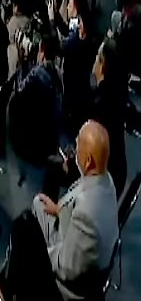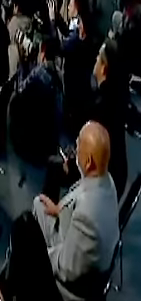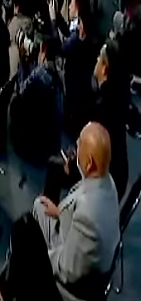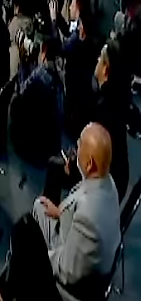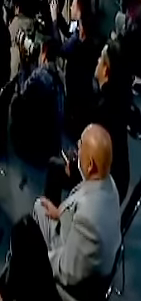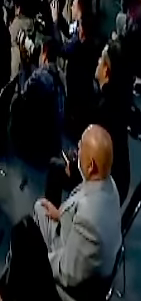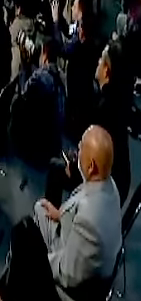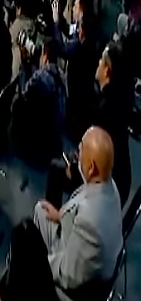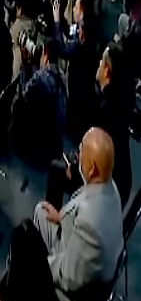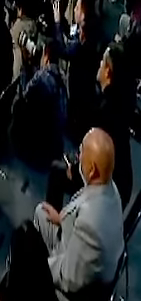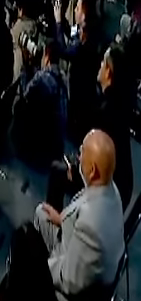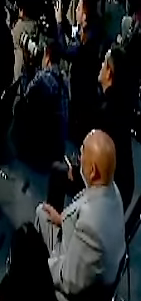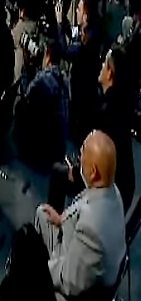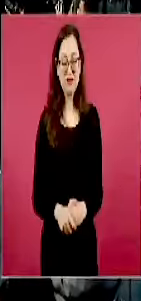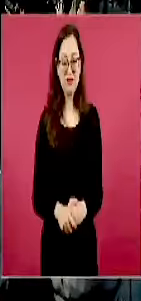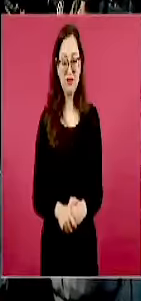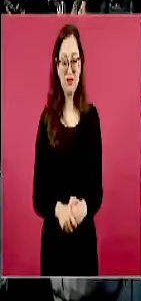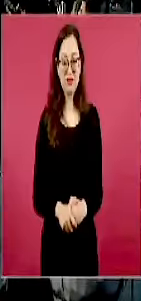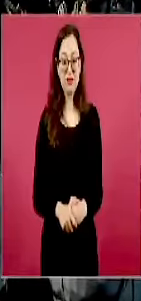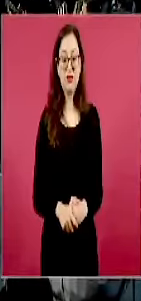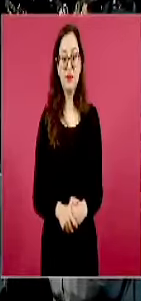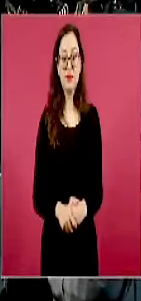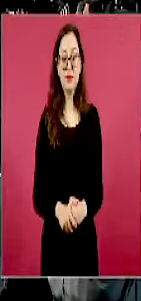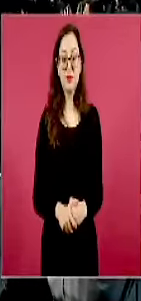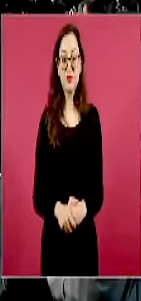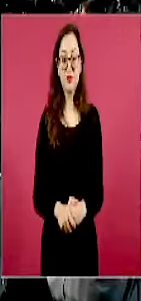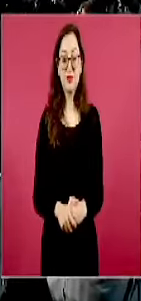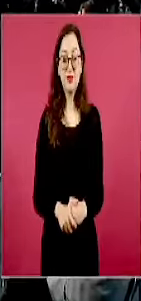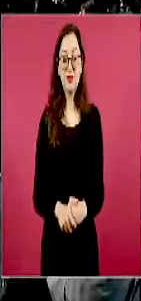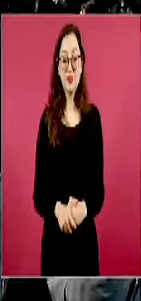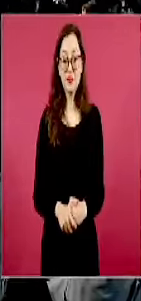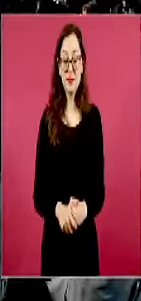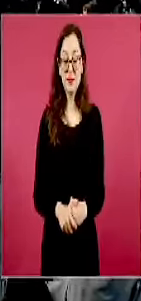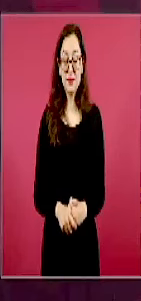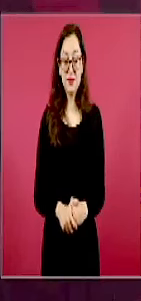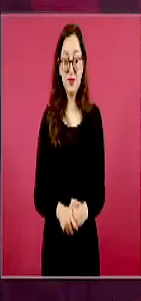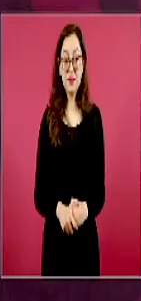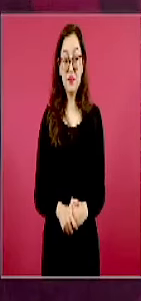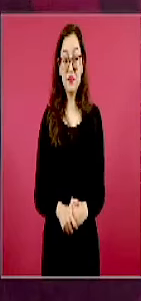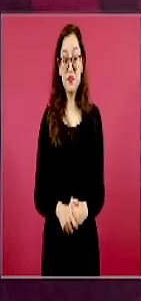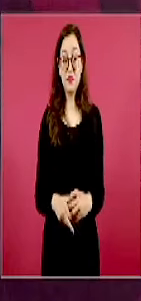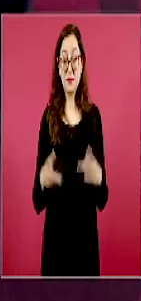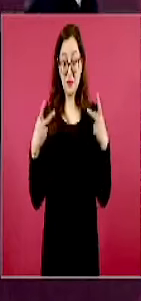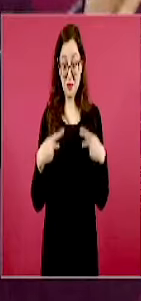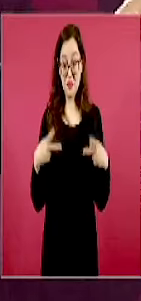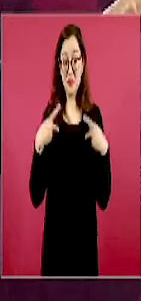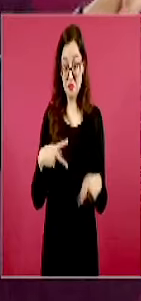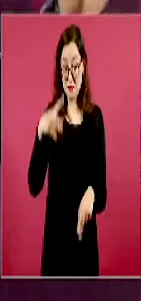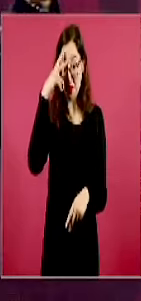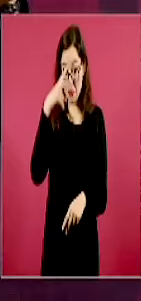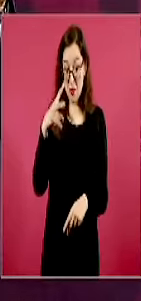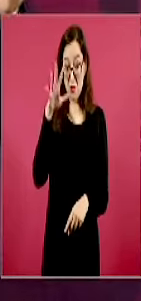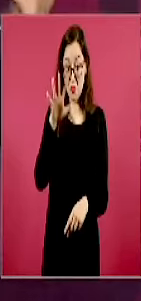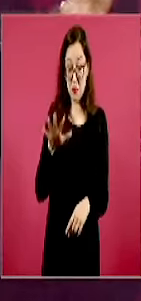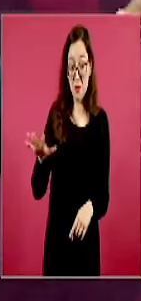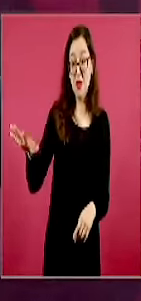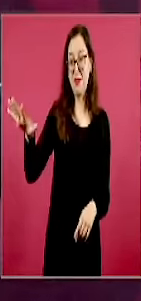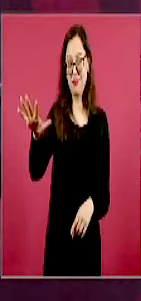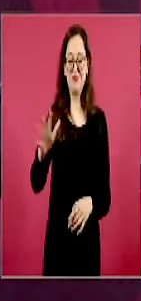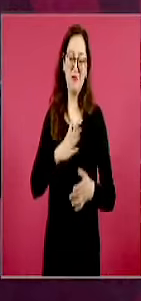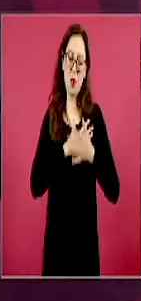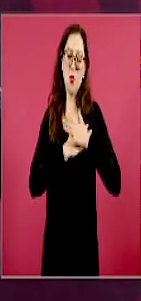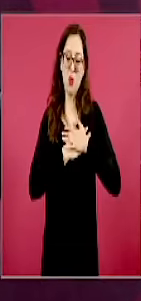presidente que eh el pueblo de México es